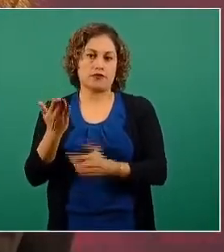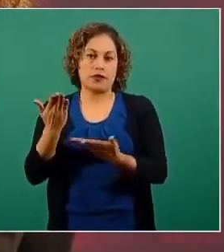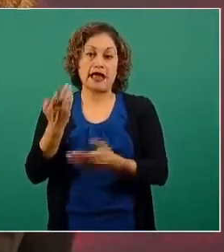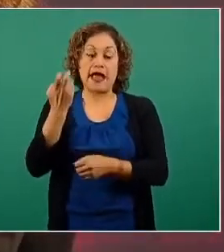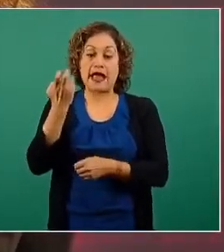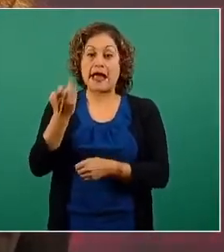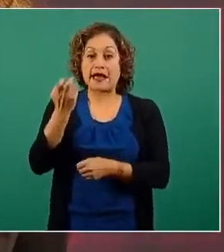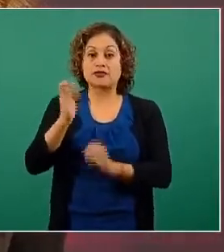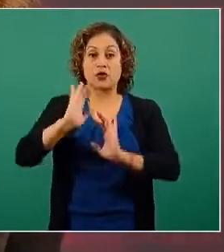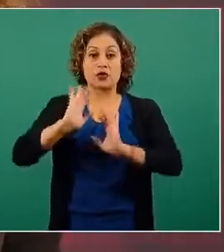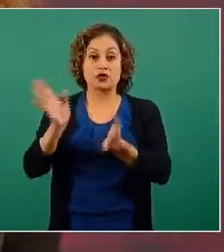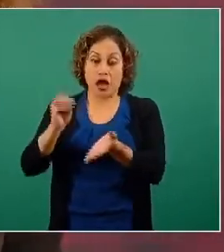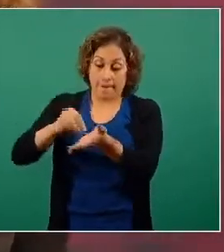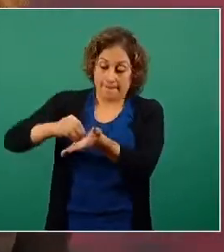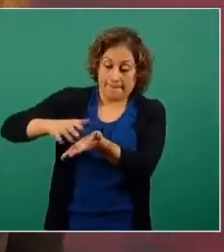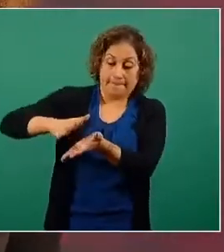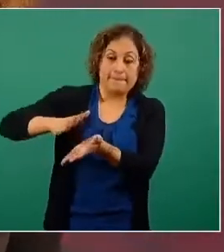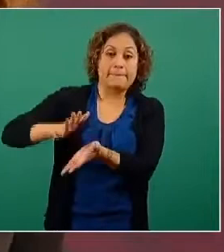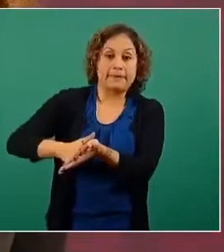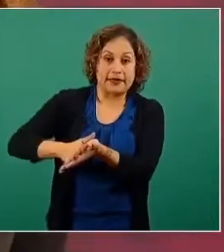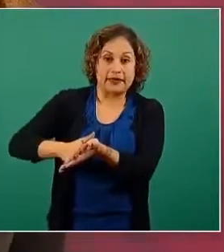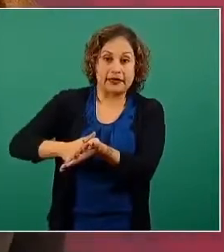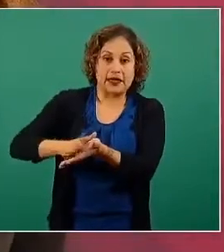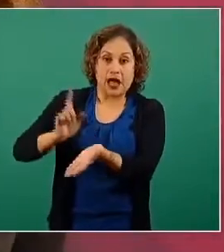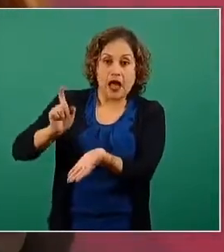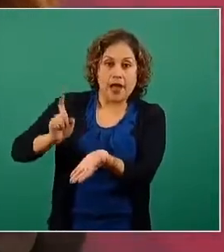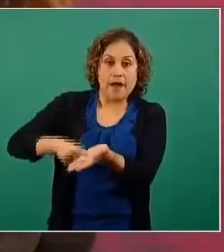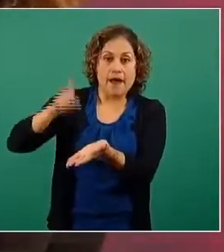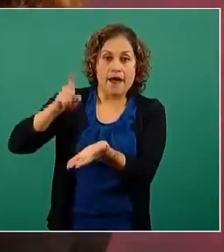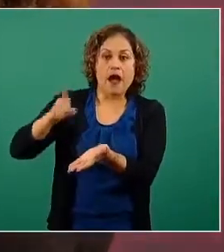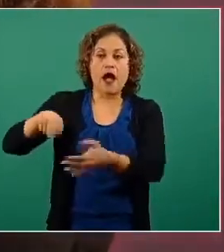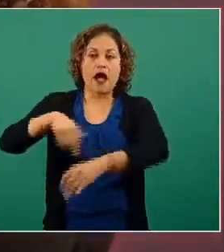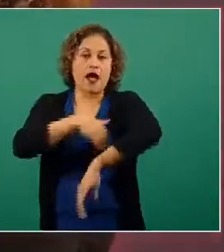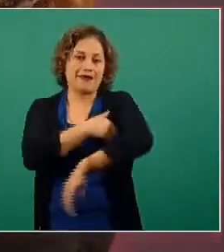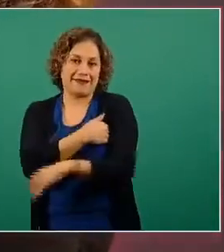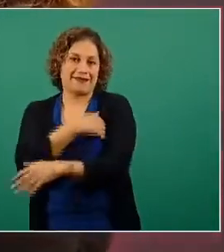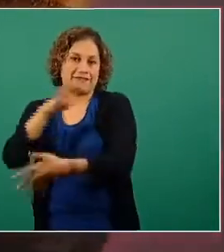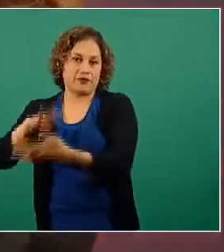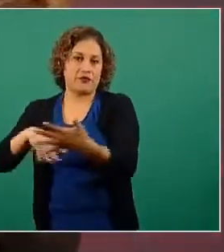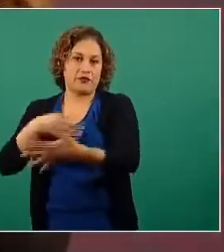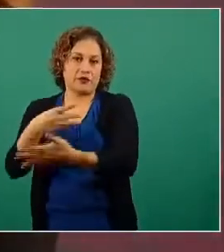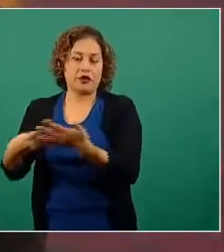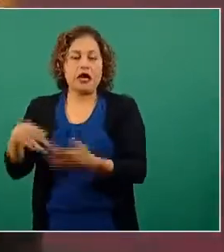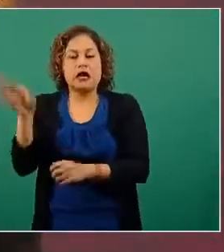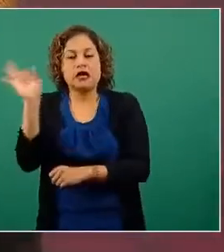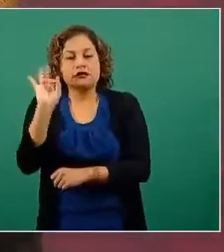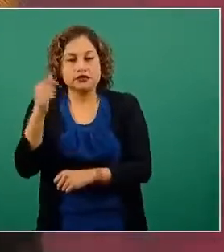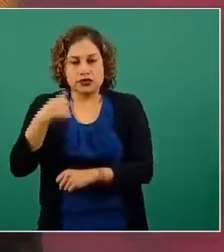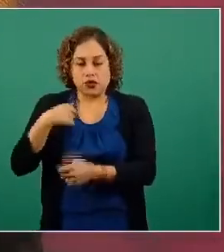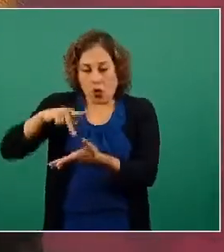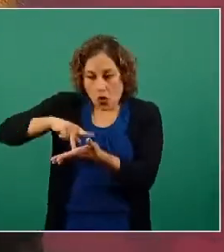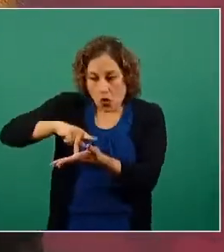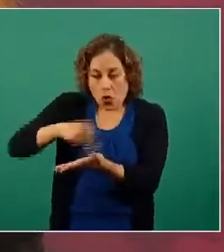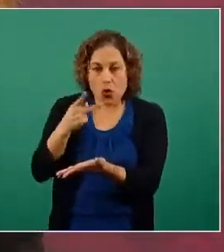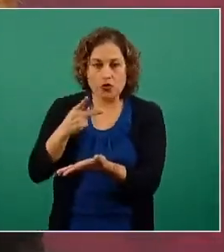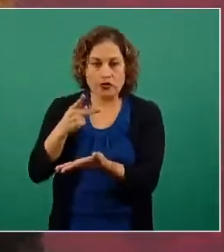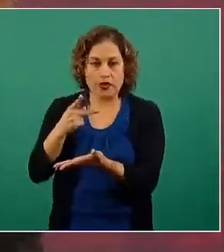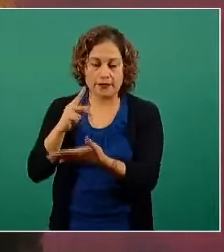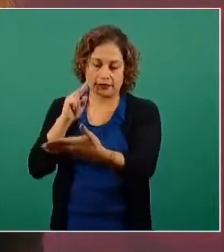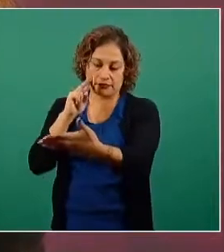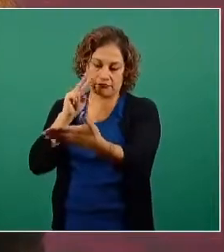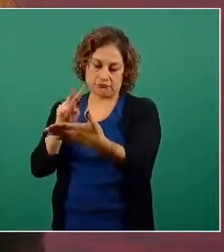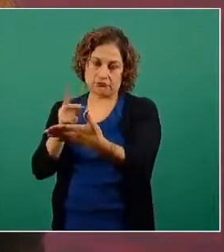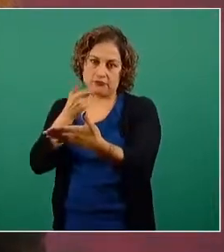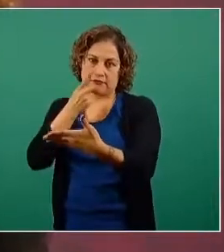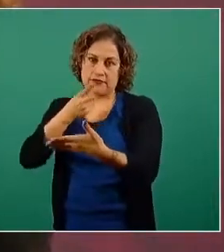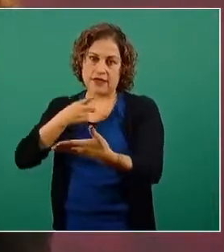y queda identificada la persona dentro de la base de datos. Si al momento de volver a meter los datos identifica el sistema que no ha